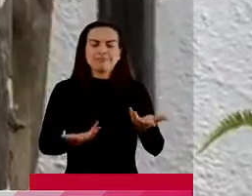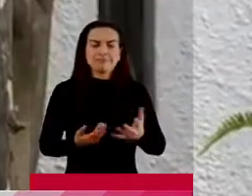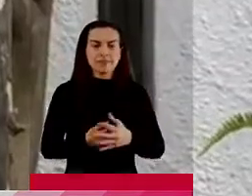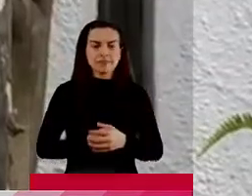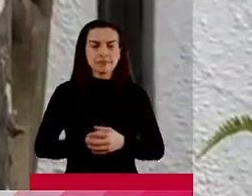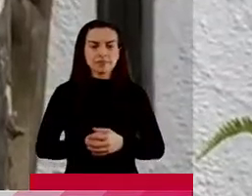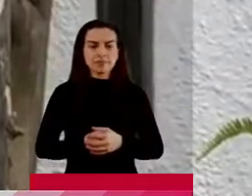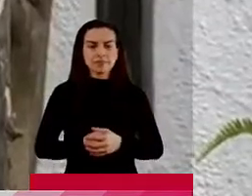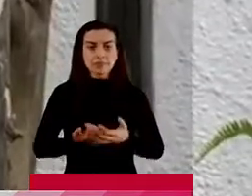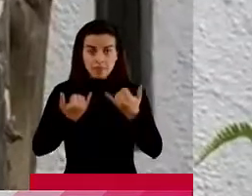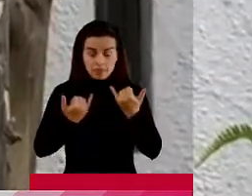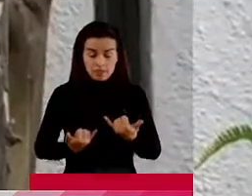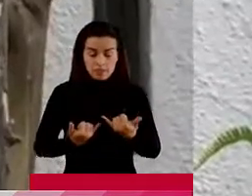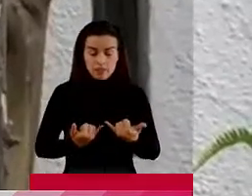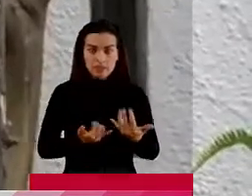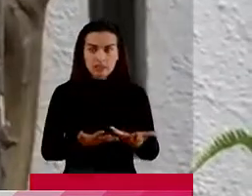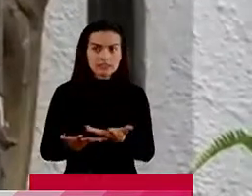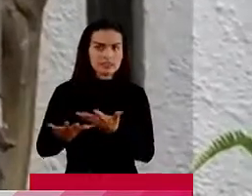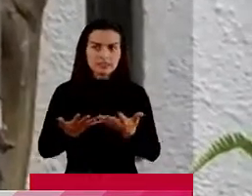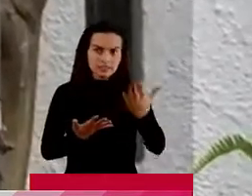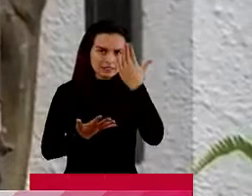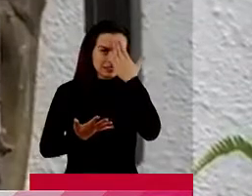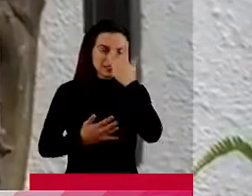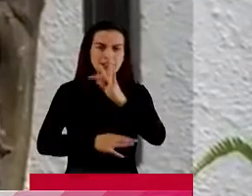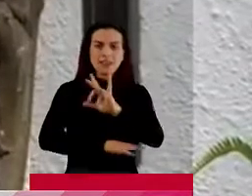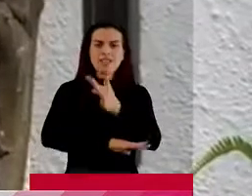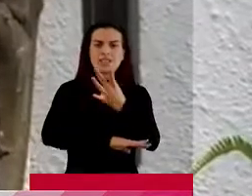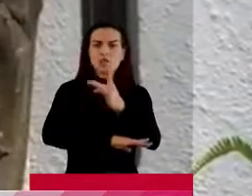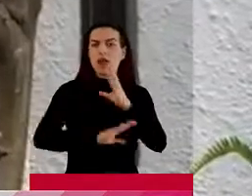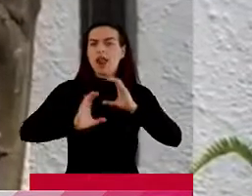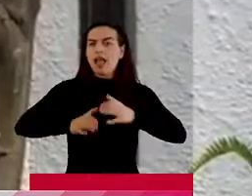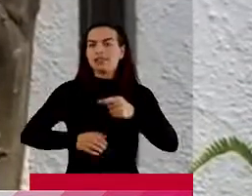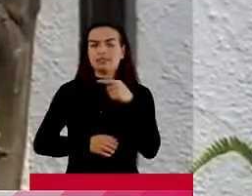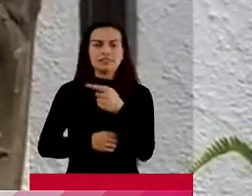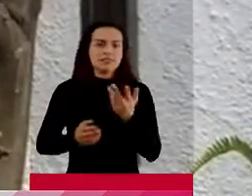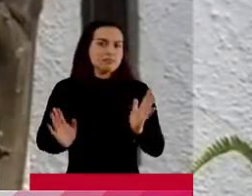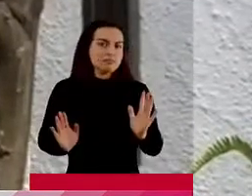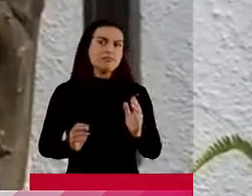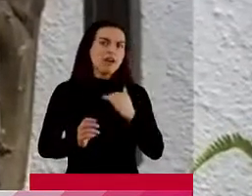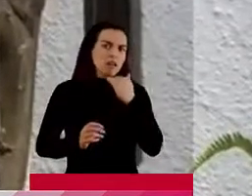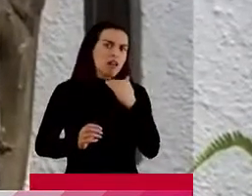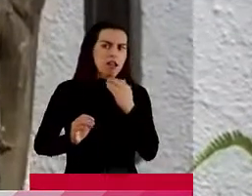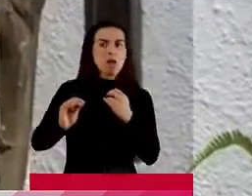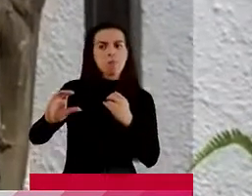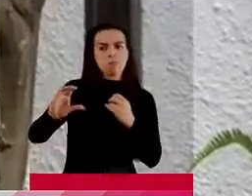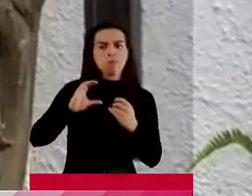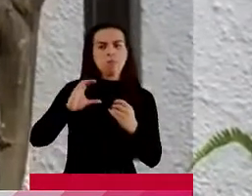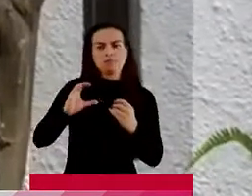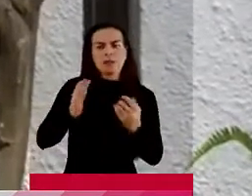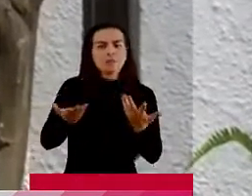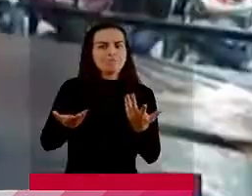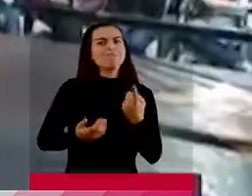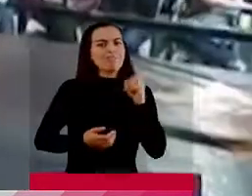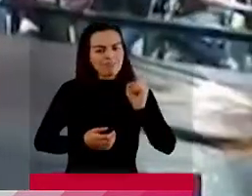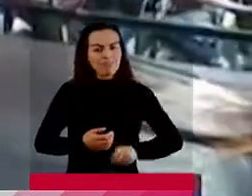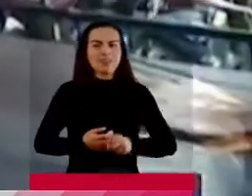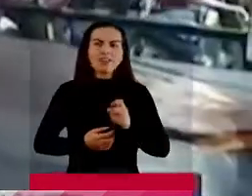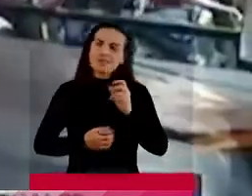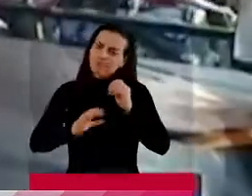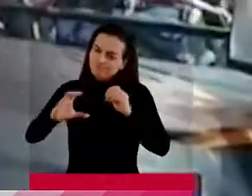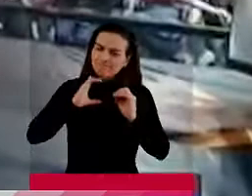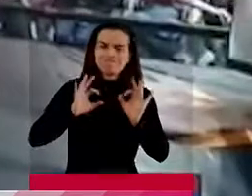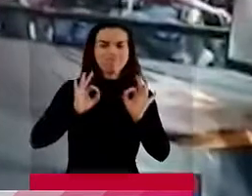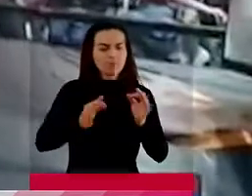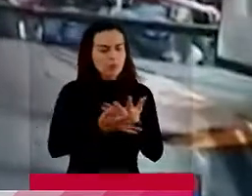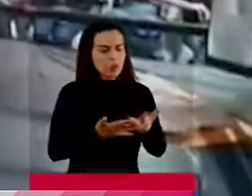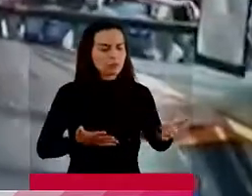son las clases virtuales. Y con las clases virtuales hay algo de ingreso, pero no para cubrir el 100% de las necesidades que existen. Por ser un deporte de